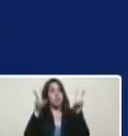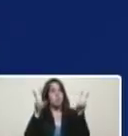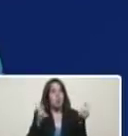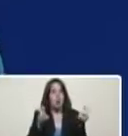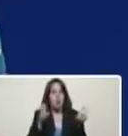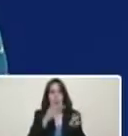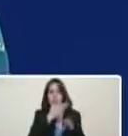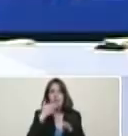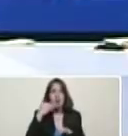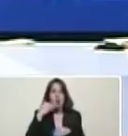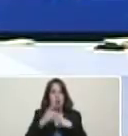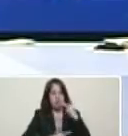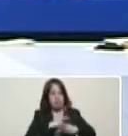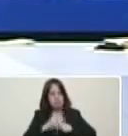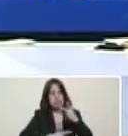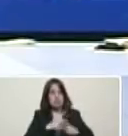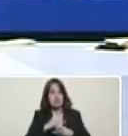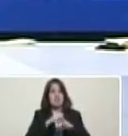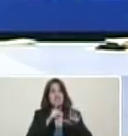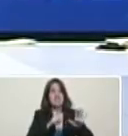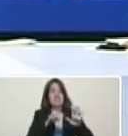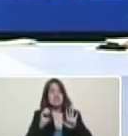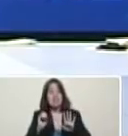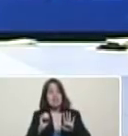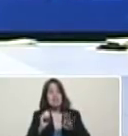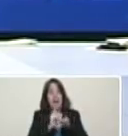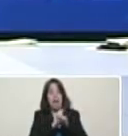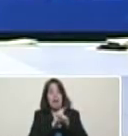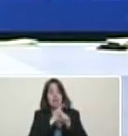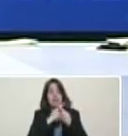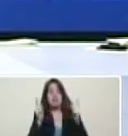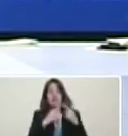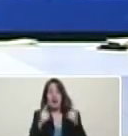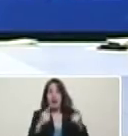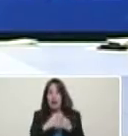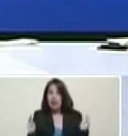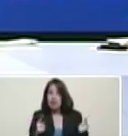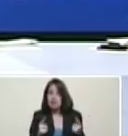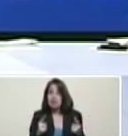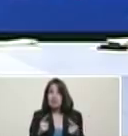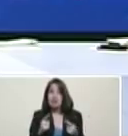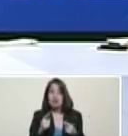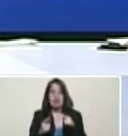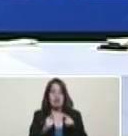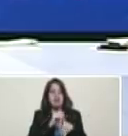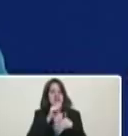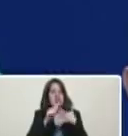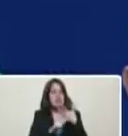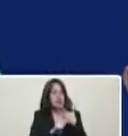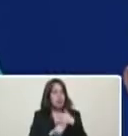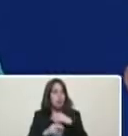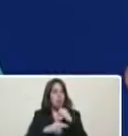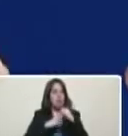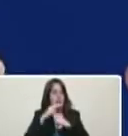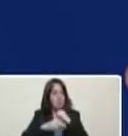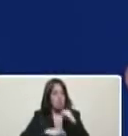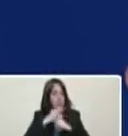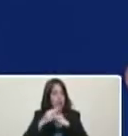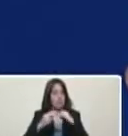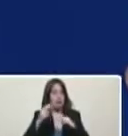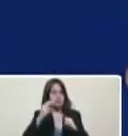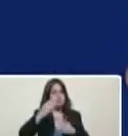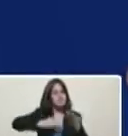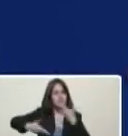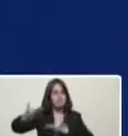gradiente altitudinal con más de 60 variedades de semillas de papa que hoy ProIMPA produce de forma soberana gracias a una transferencia de tecnología y el